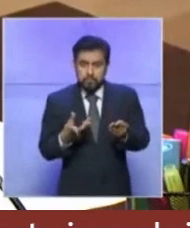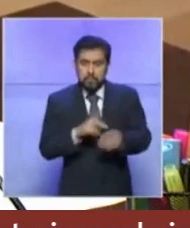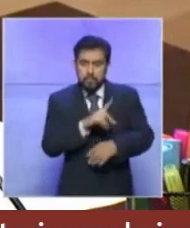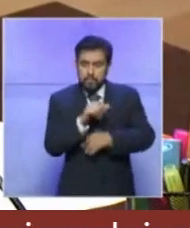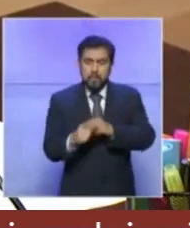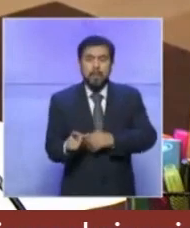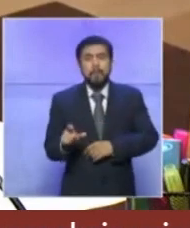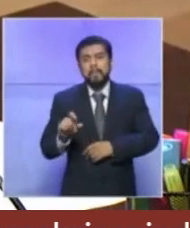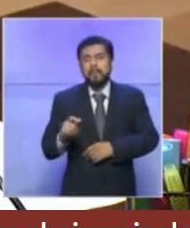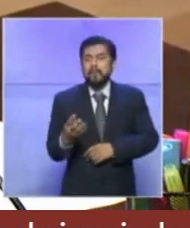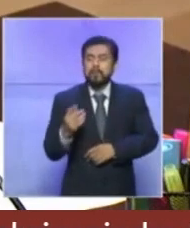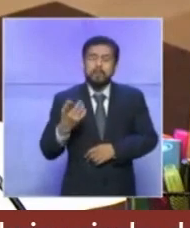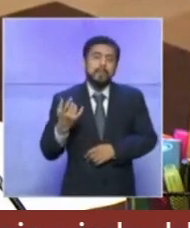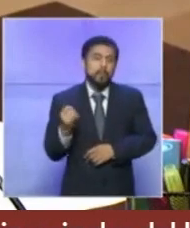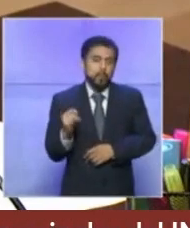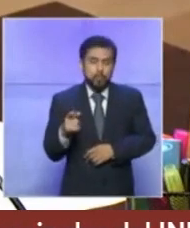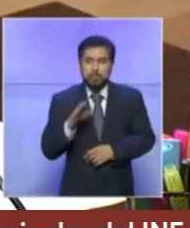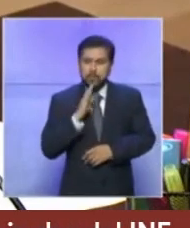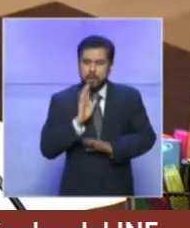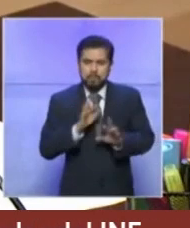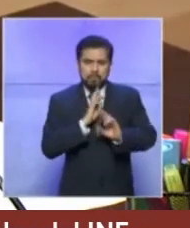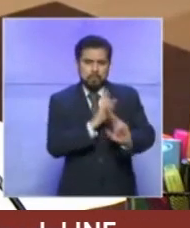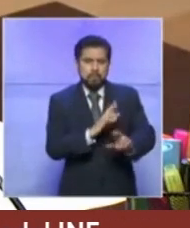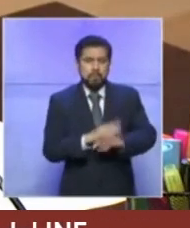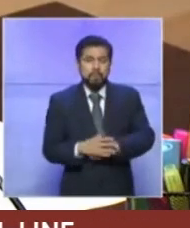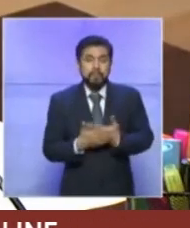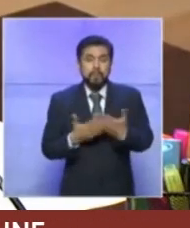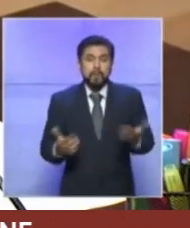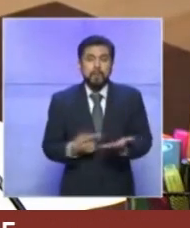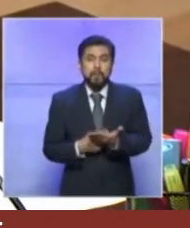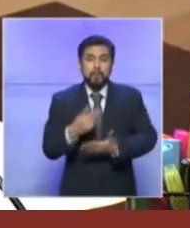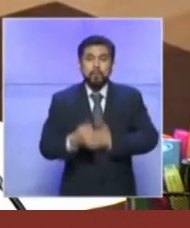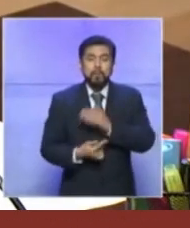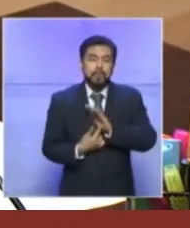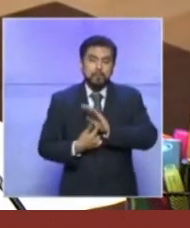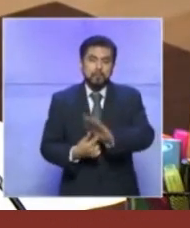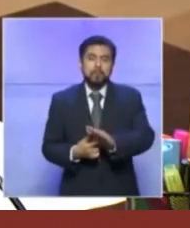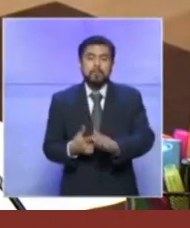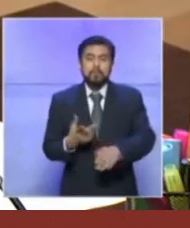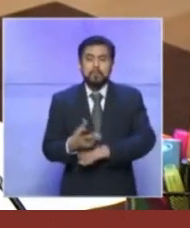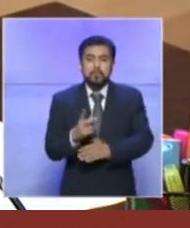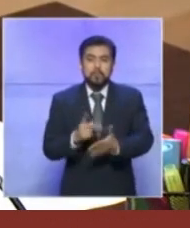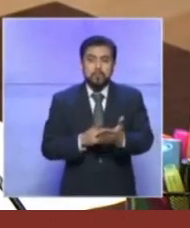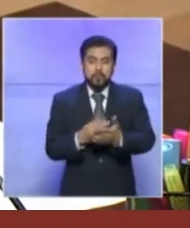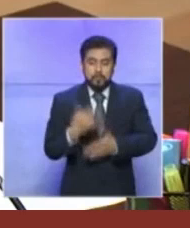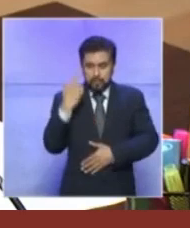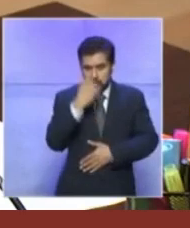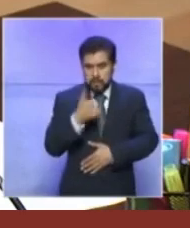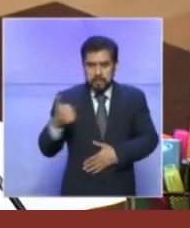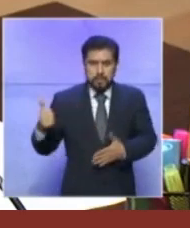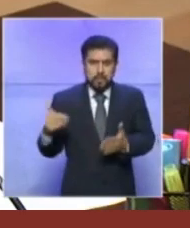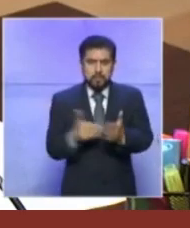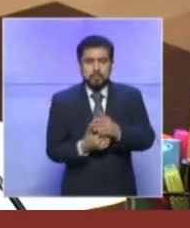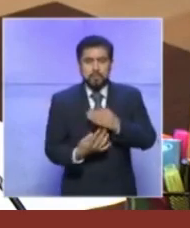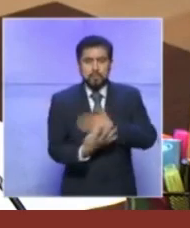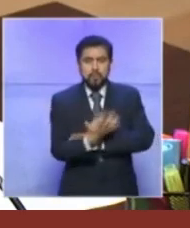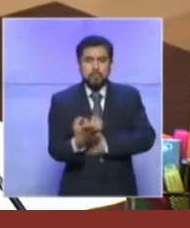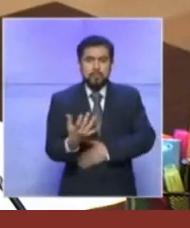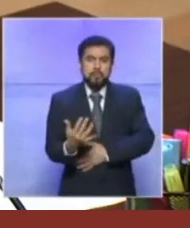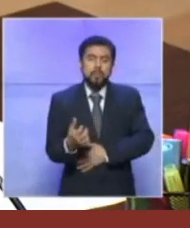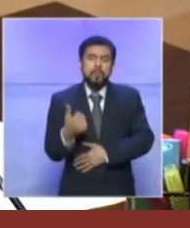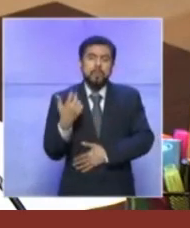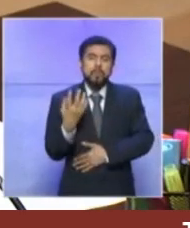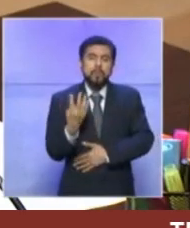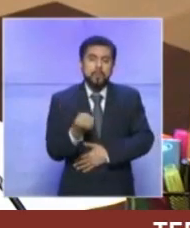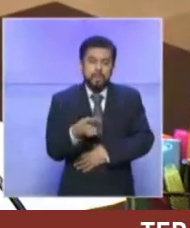29 de julio. Enseguida, doy cuenta con el proyecto de sentencia del recurso de reconsideración 6.459, promovido